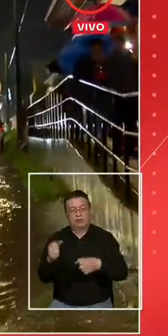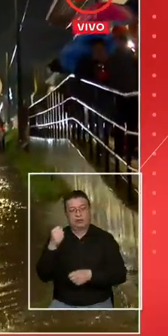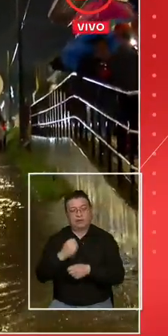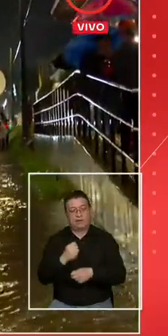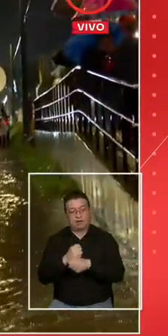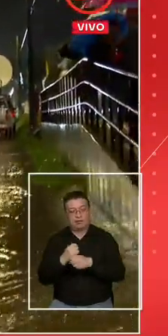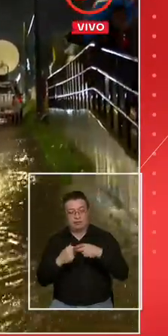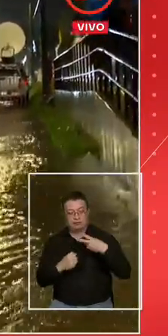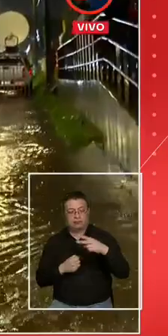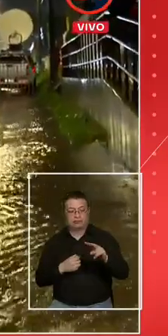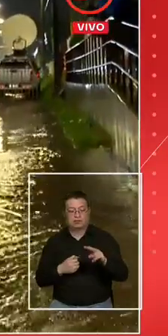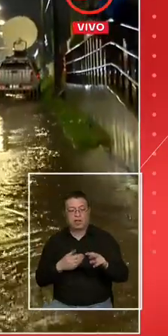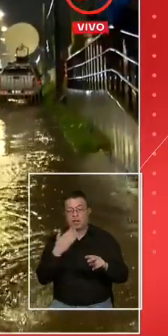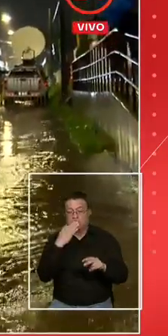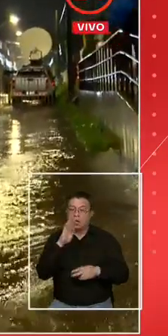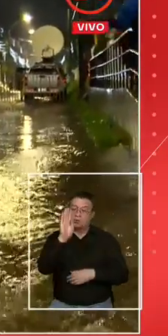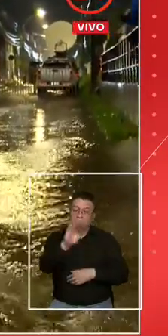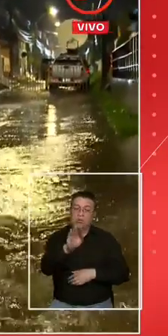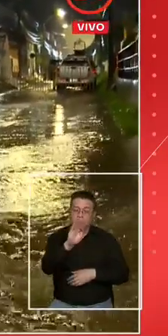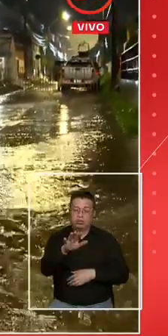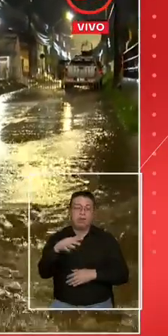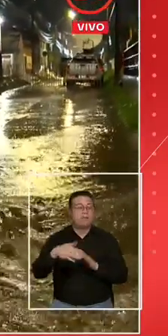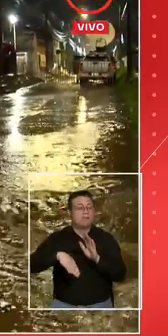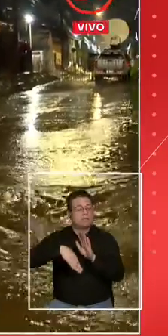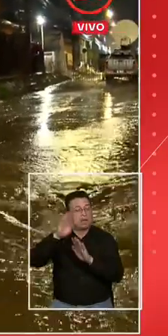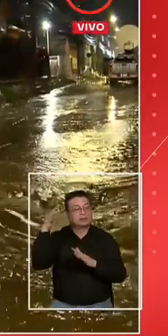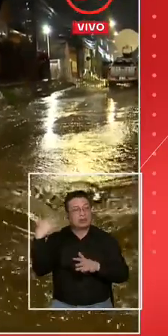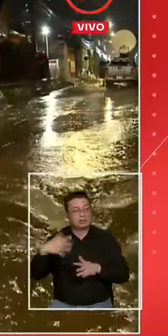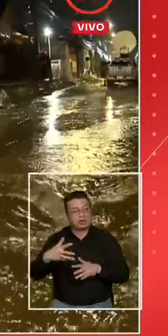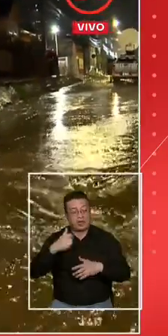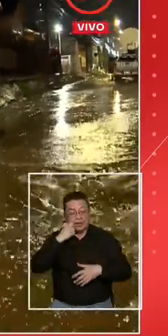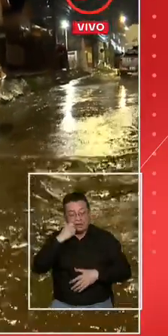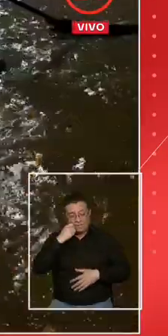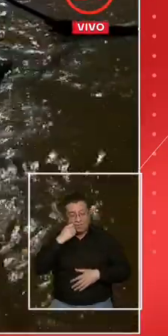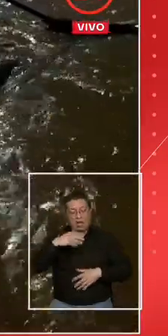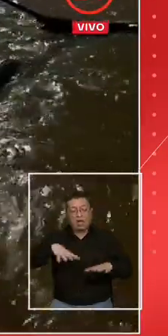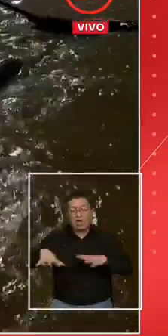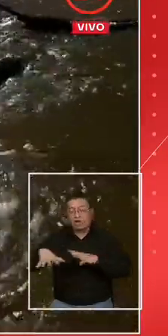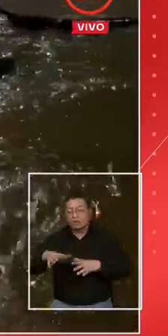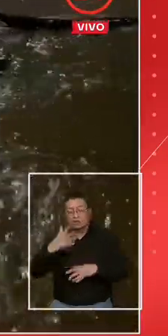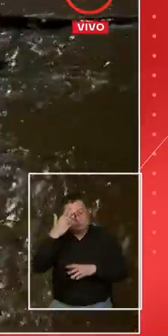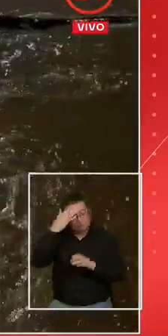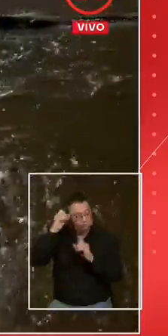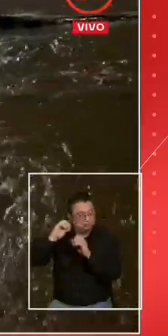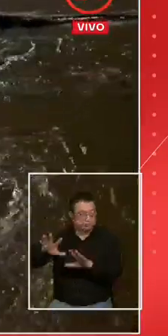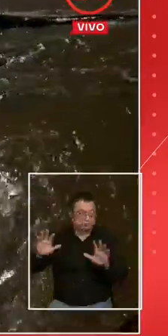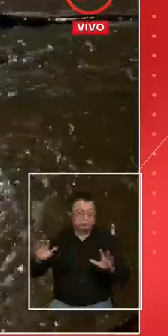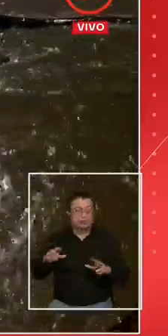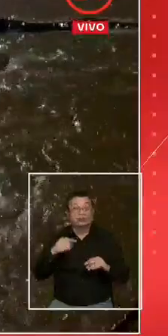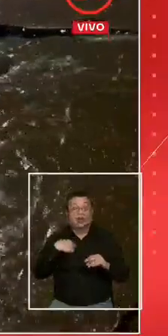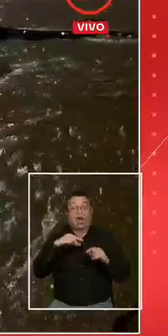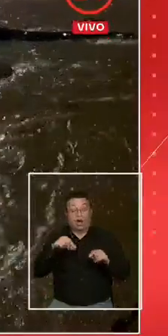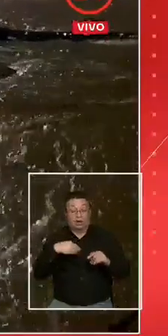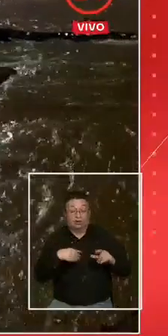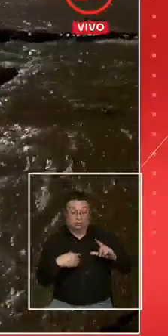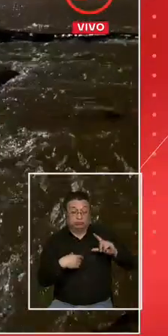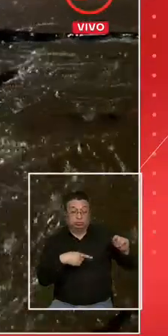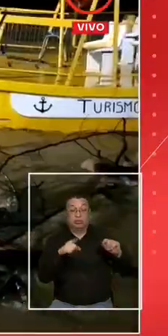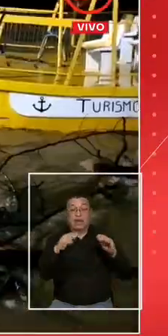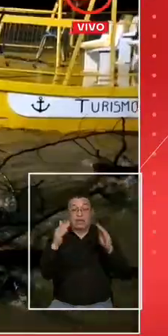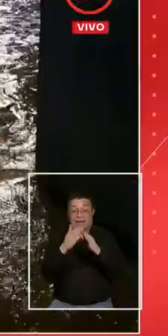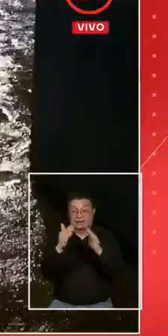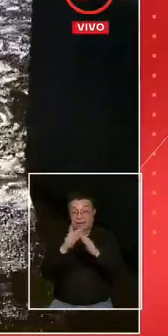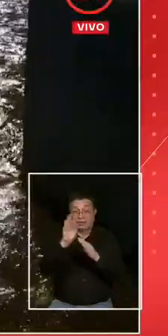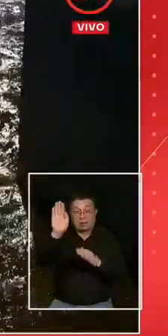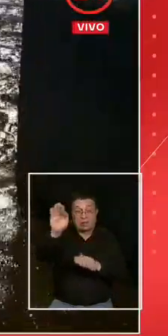Pero también le hicimos ver que la integridad de él es más importante muchas veces que las cosas materiales. Mayor, para saberlo, nosotros vamos ahora a retirarnos. ¿Usted va a pasar por las casas que no han